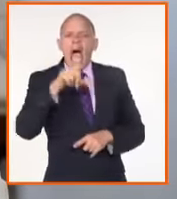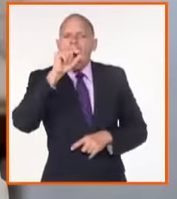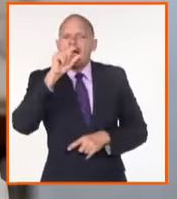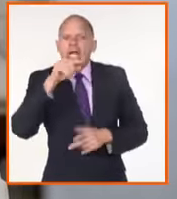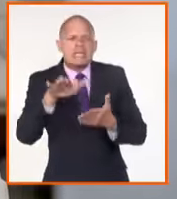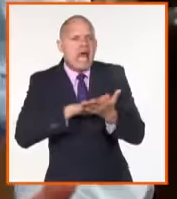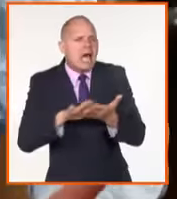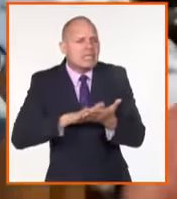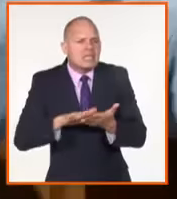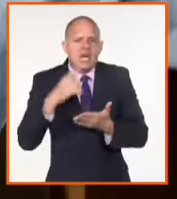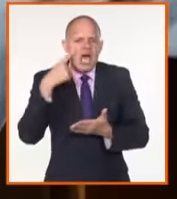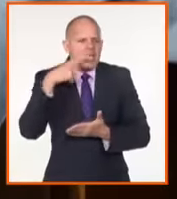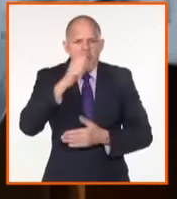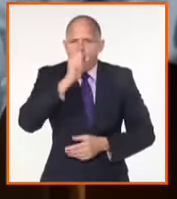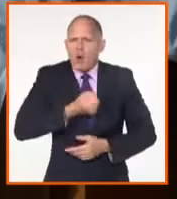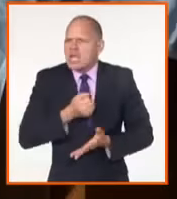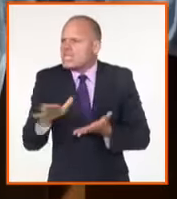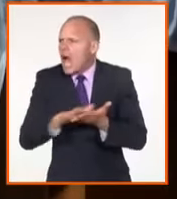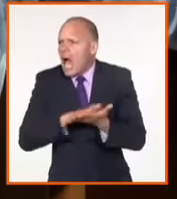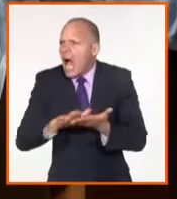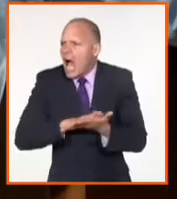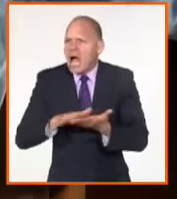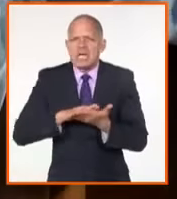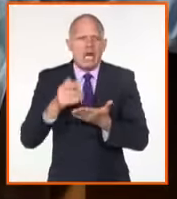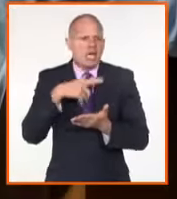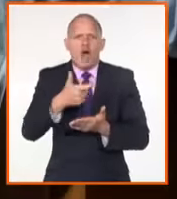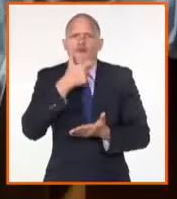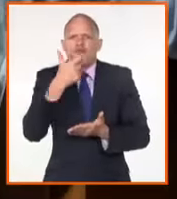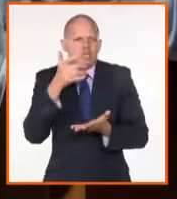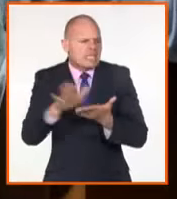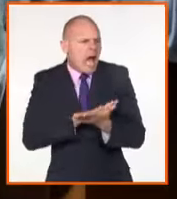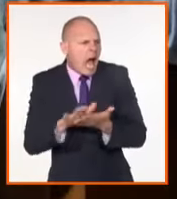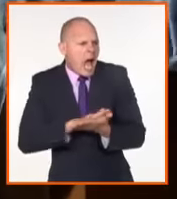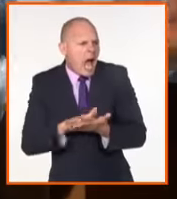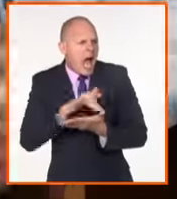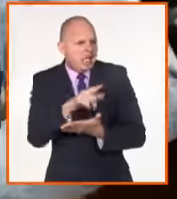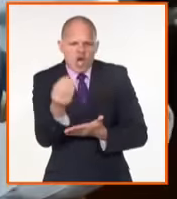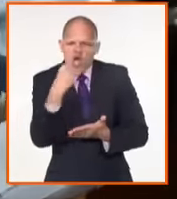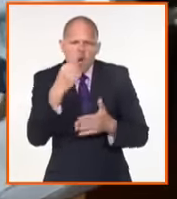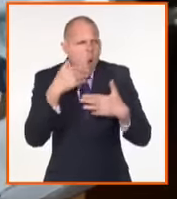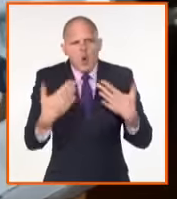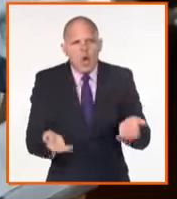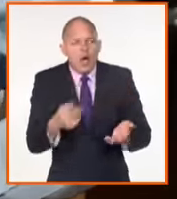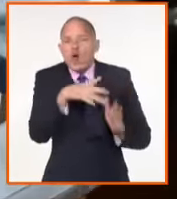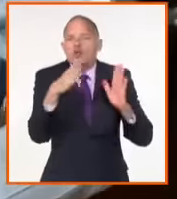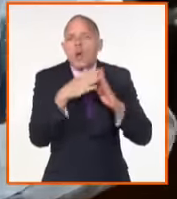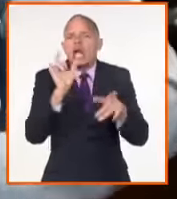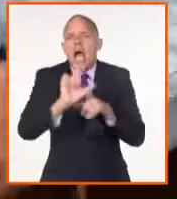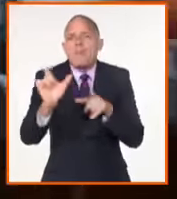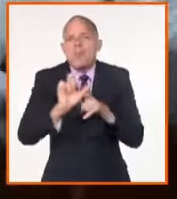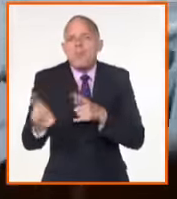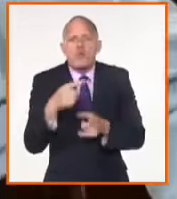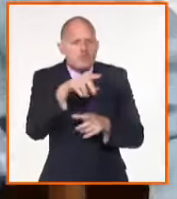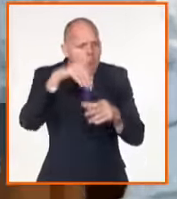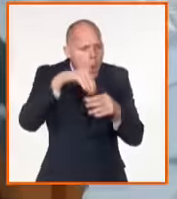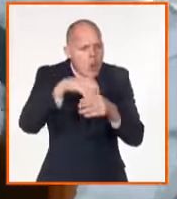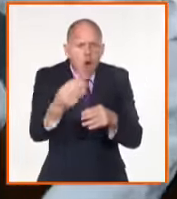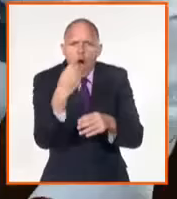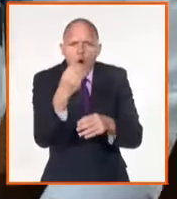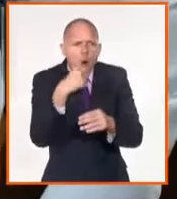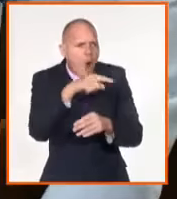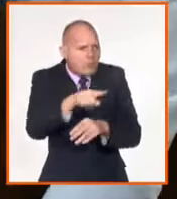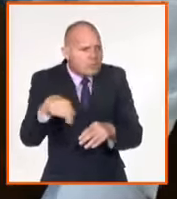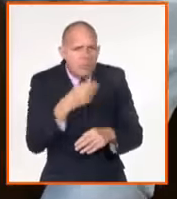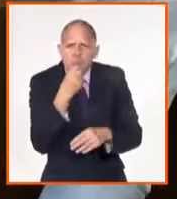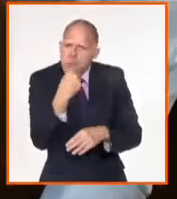puerco. Y tú dices, ¿qué están esperando? Que la alimentación de ellos sea lo que importe el país, cuando ellos debían estar produciendo para ellos y para aportarle a